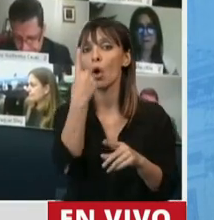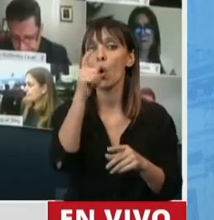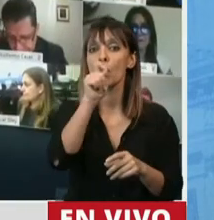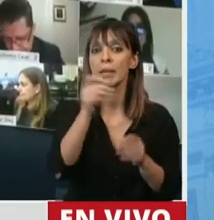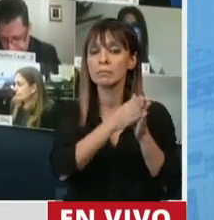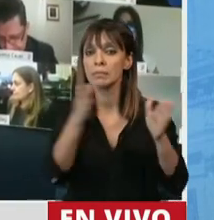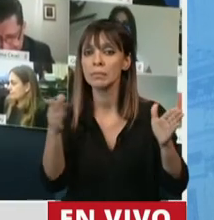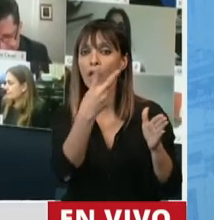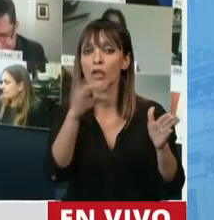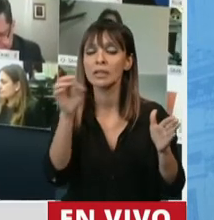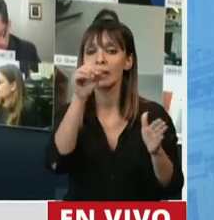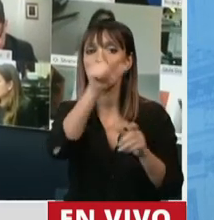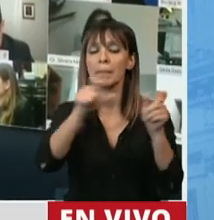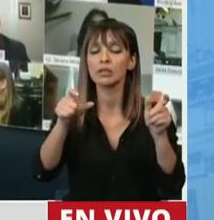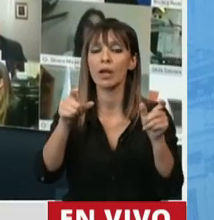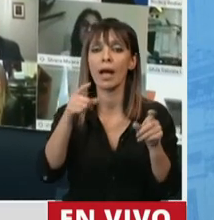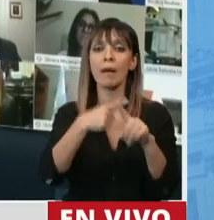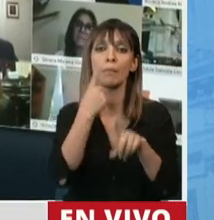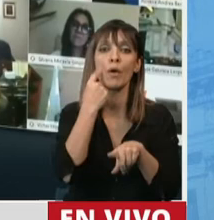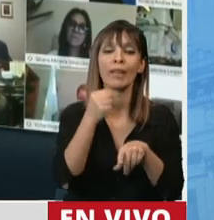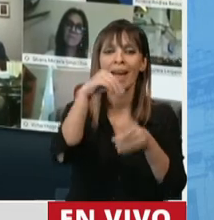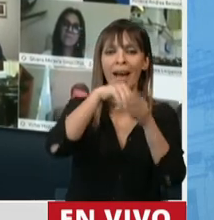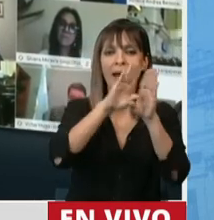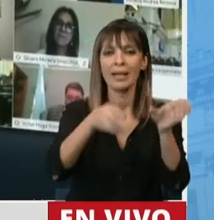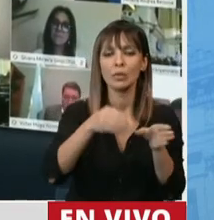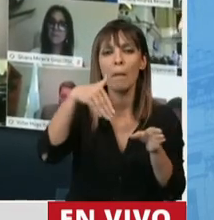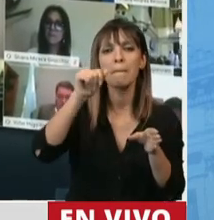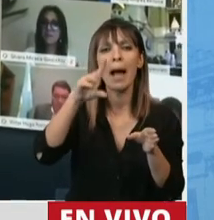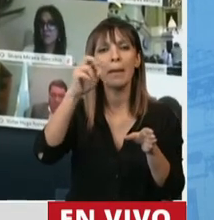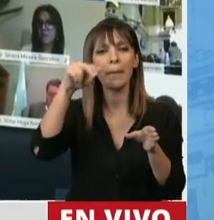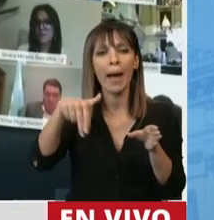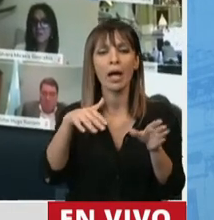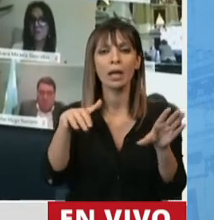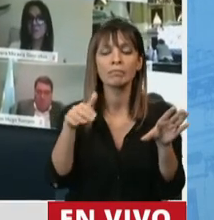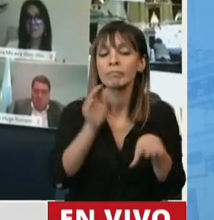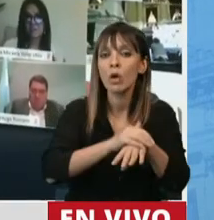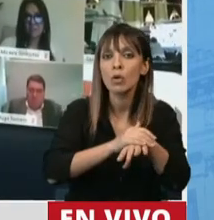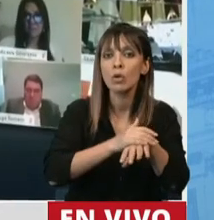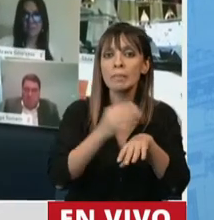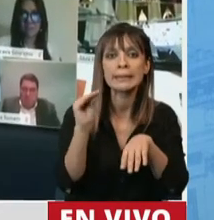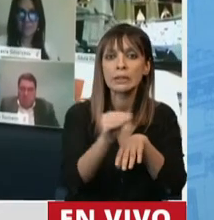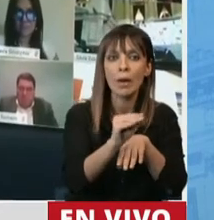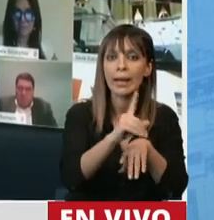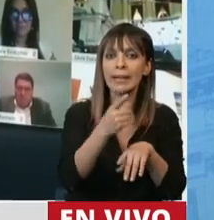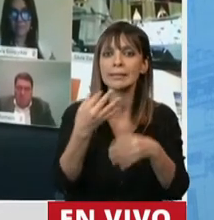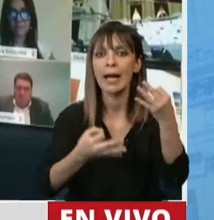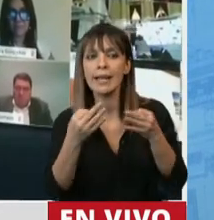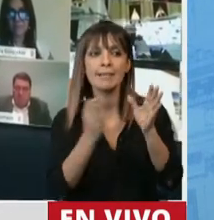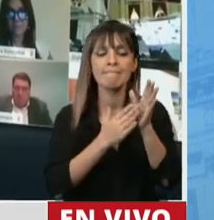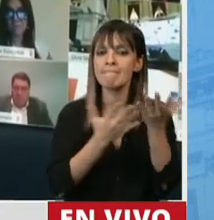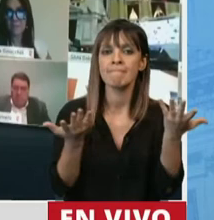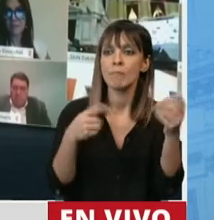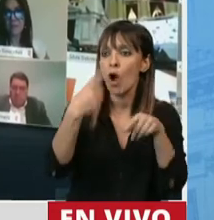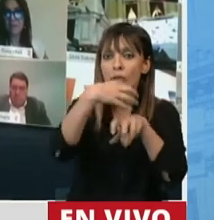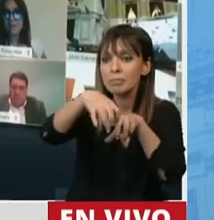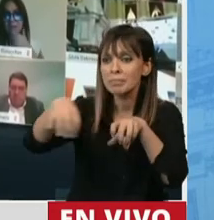a 200 personas por día en el Instituto Malbrán porque no alcanzaban los test y tampoco existían otros centros para la realización de los mismos, que